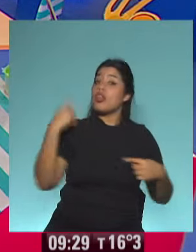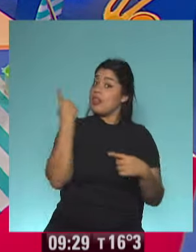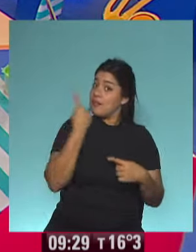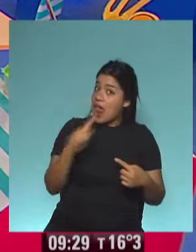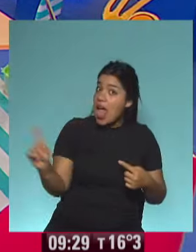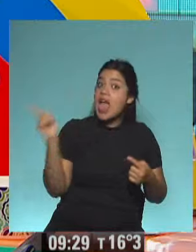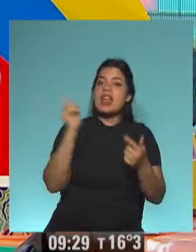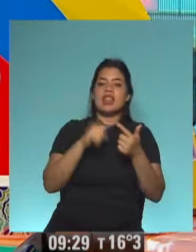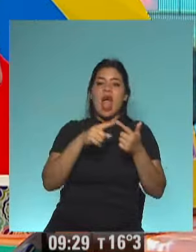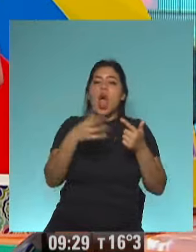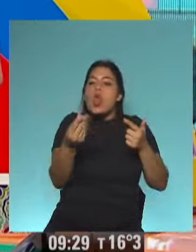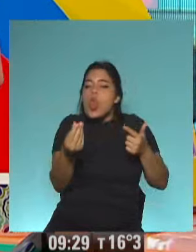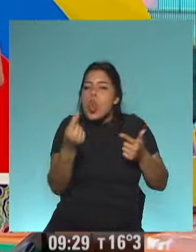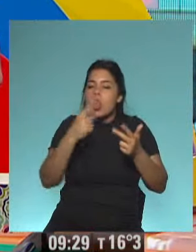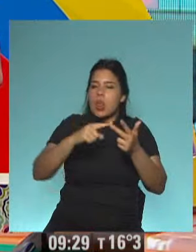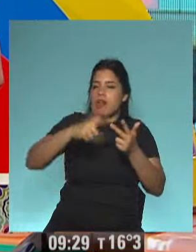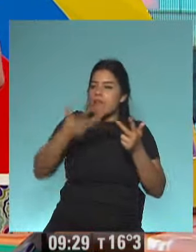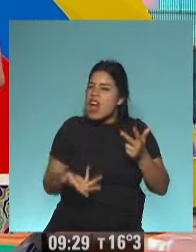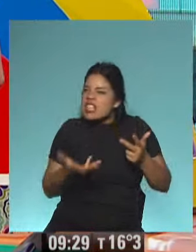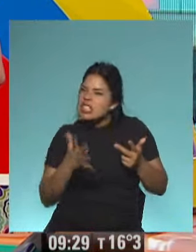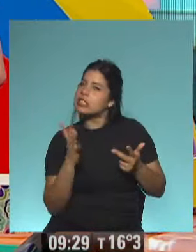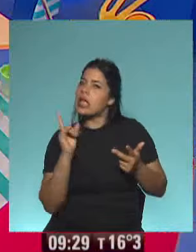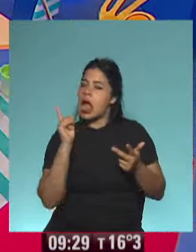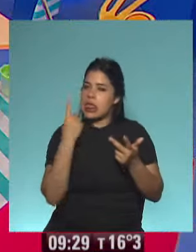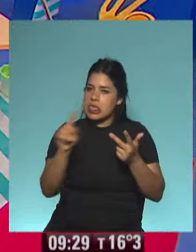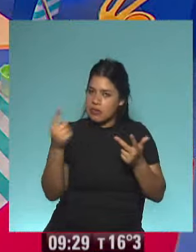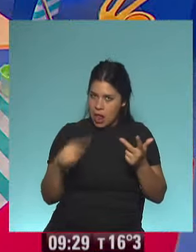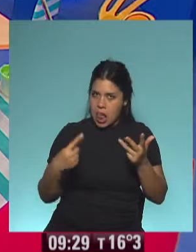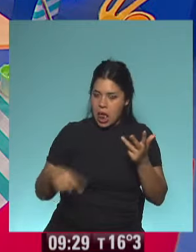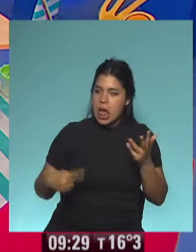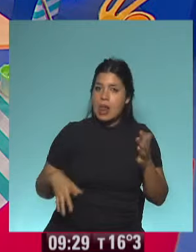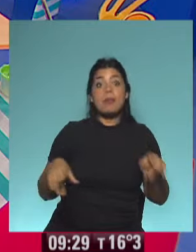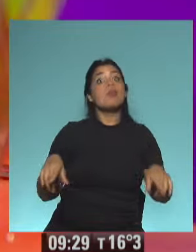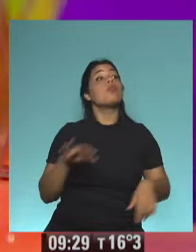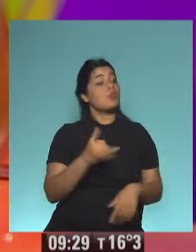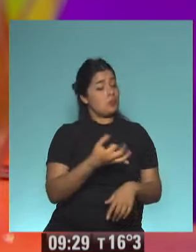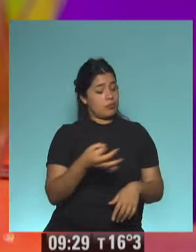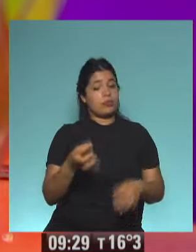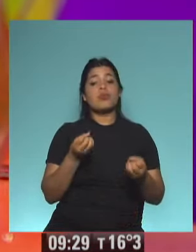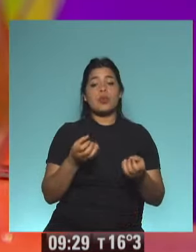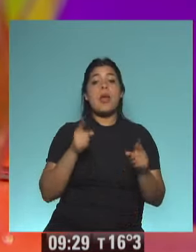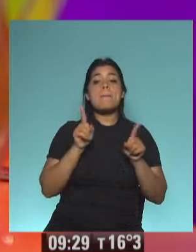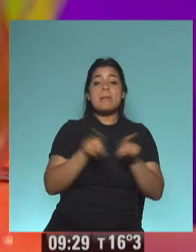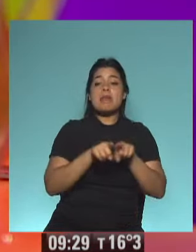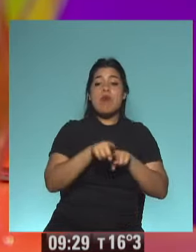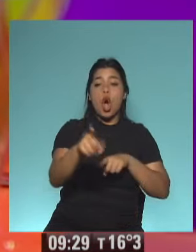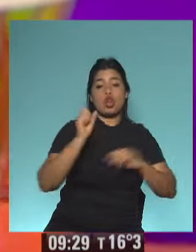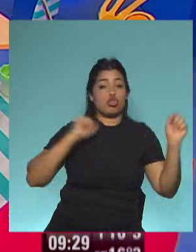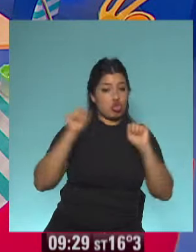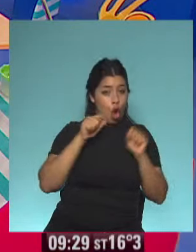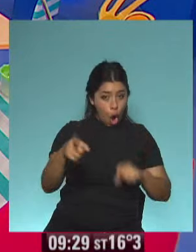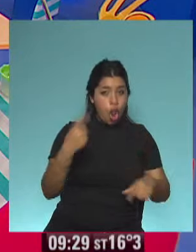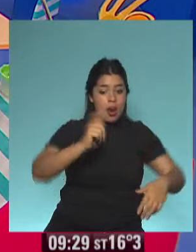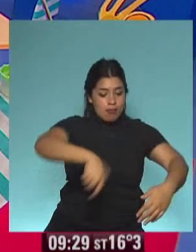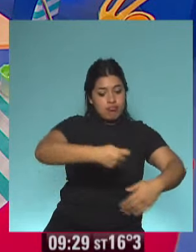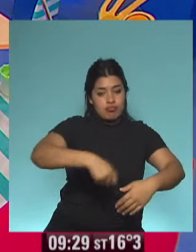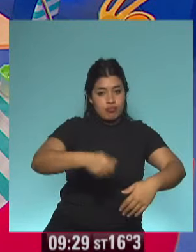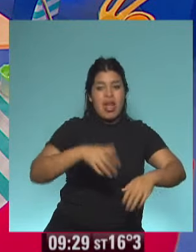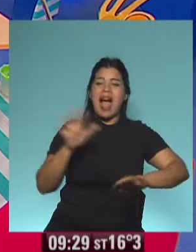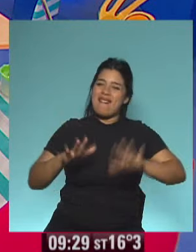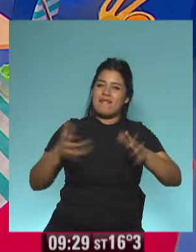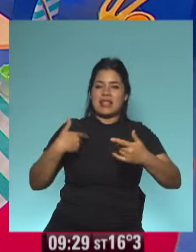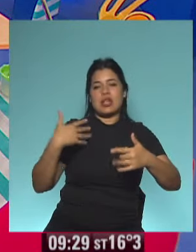vieron que cuando hacemos densidad. Claro, cuando hacemos las claras, que es lo que está haciendo Sol, cuando pasa mucho tiempo, porque siempre de una manera manual es más